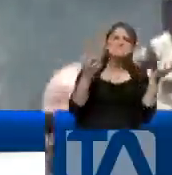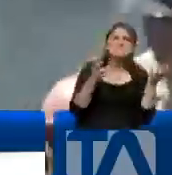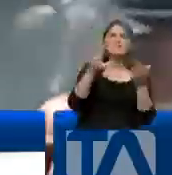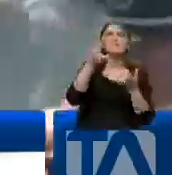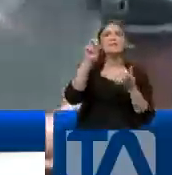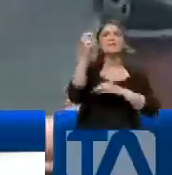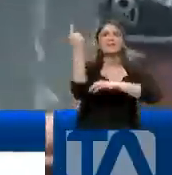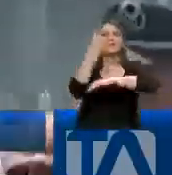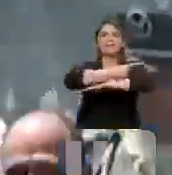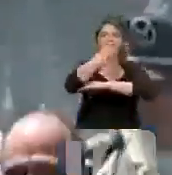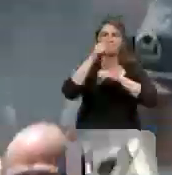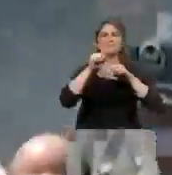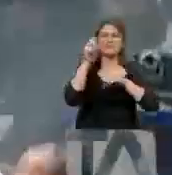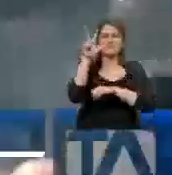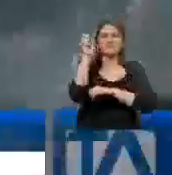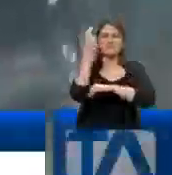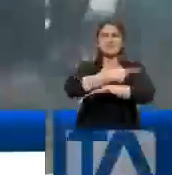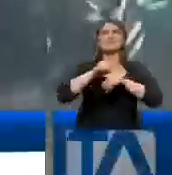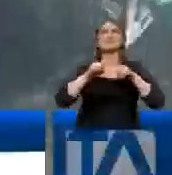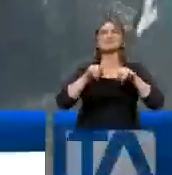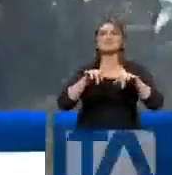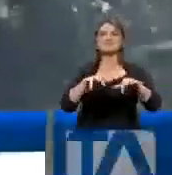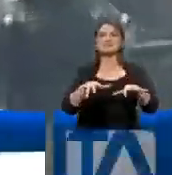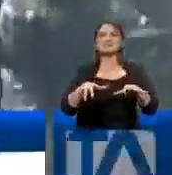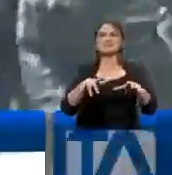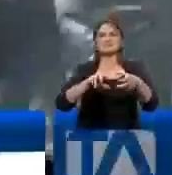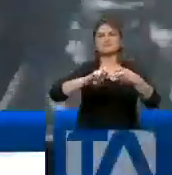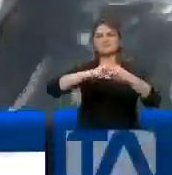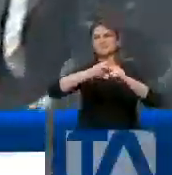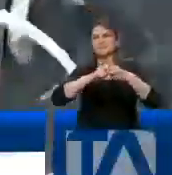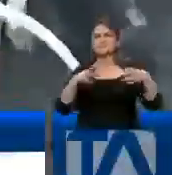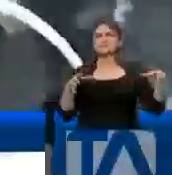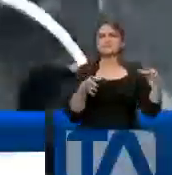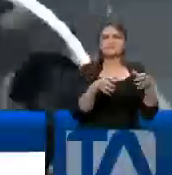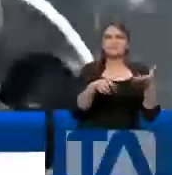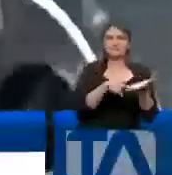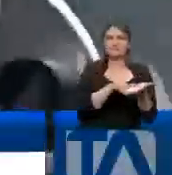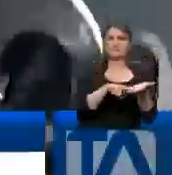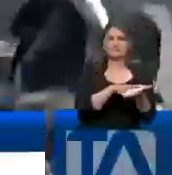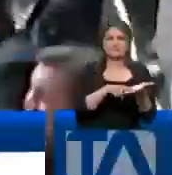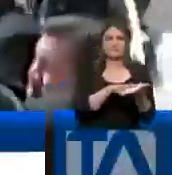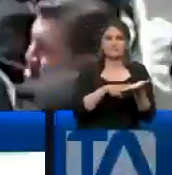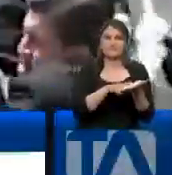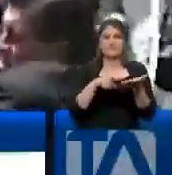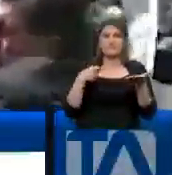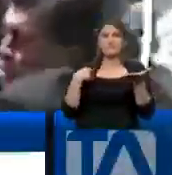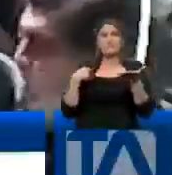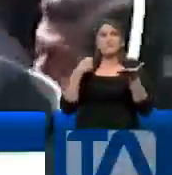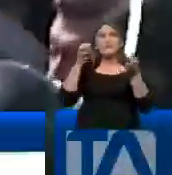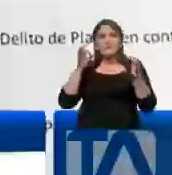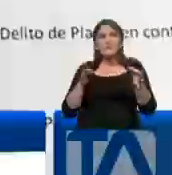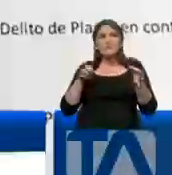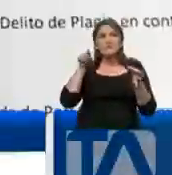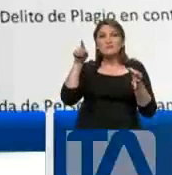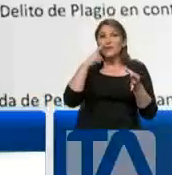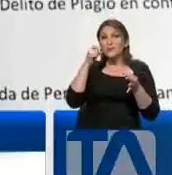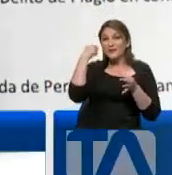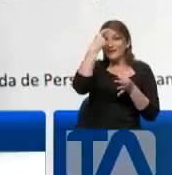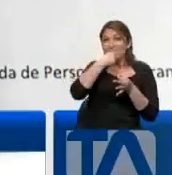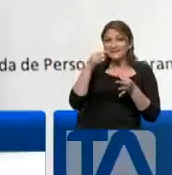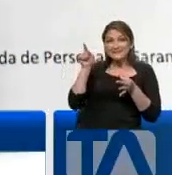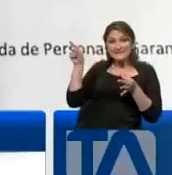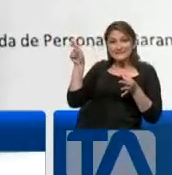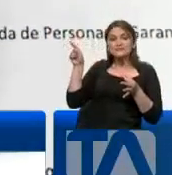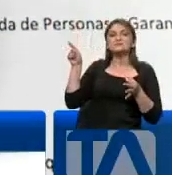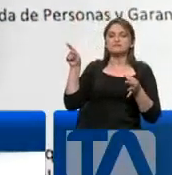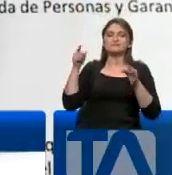Hierro, quien se desempeñó como gestor de gobierno en la presidencia de la República entre 2011 y 2017. En uno de los